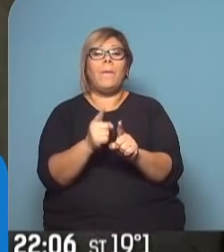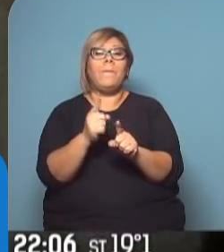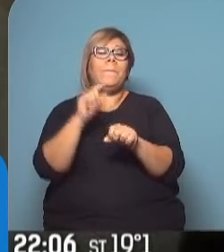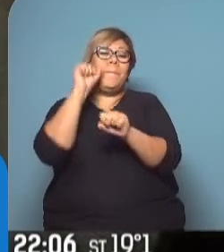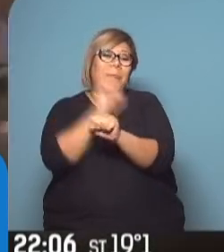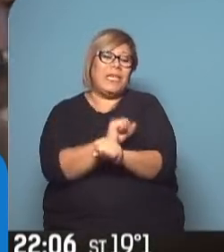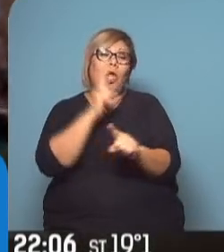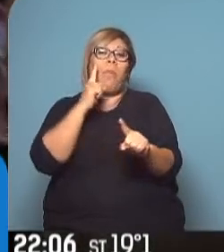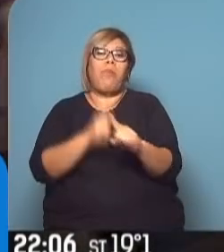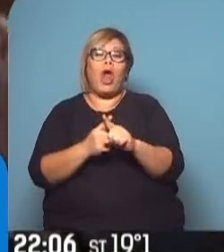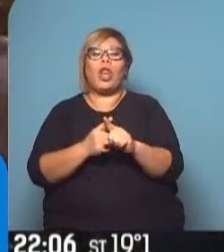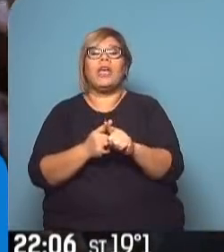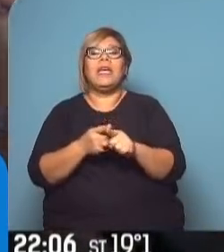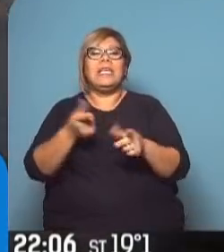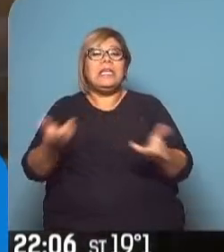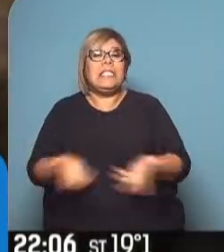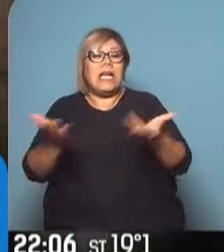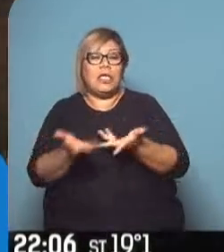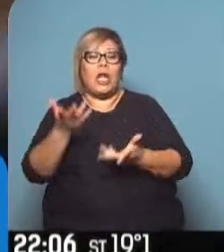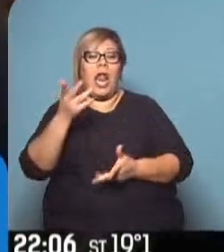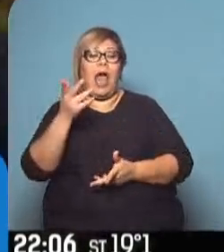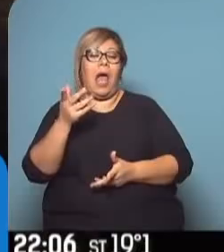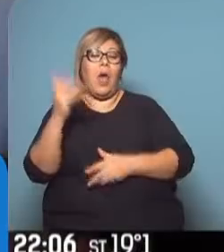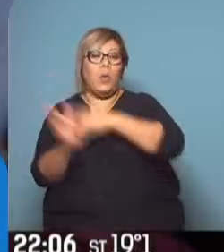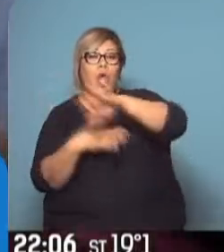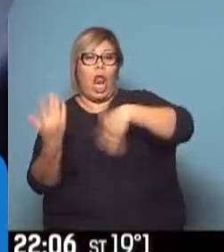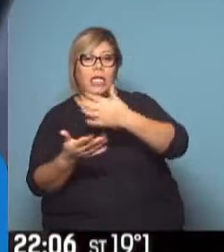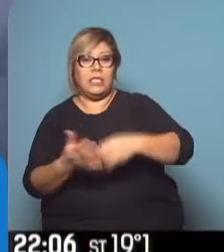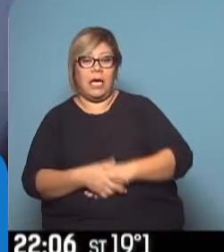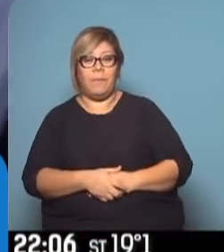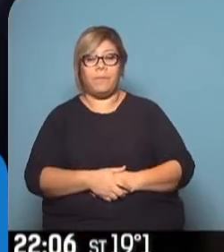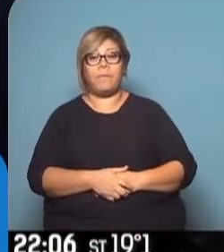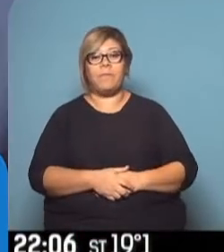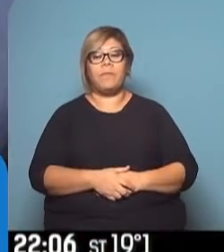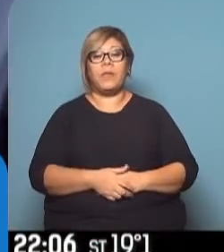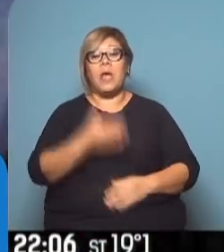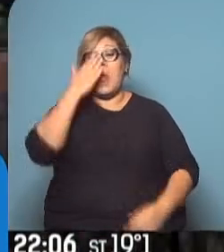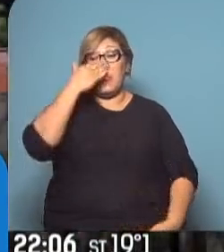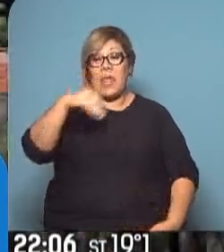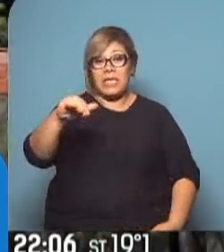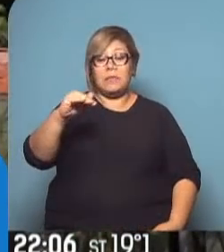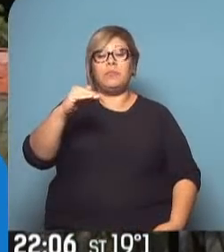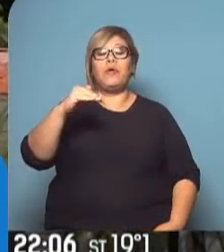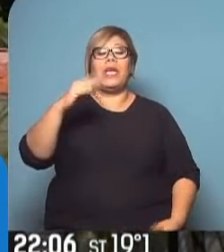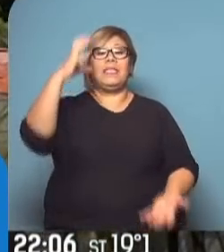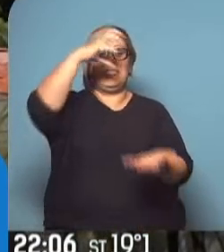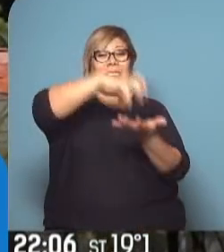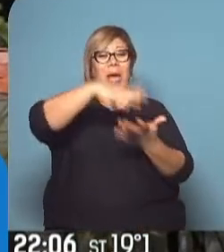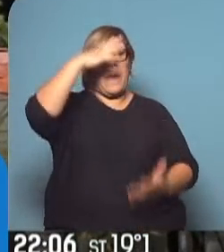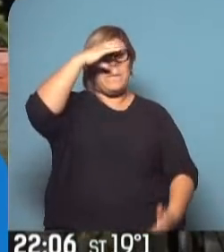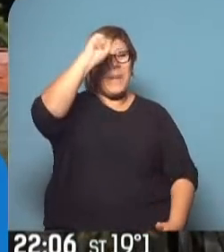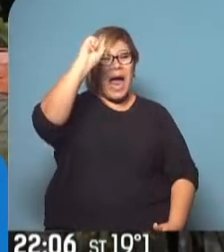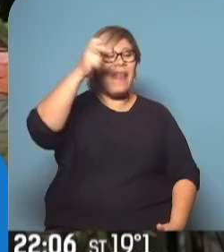La jornada del martes finalizó con López y su familia en la Embajada de Chile y luego en la residencia del embajador de España, Jesús